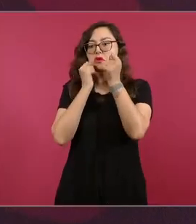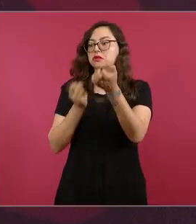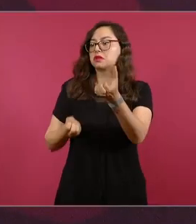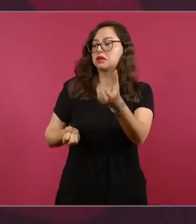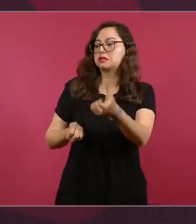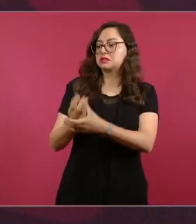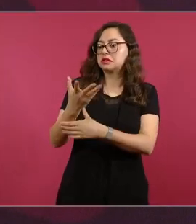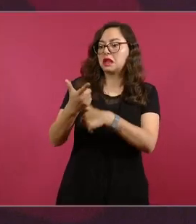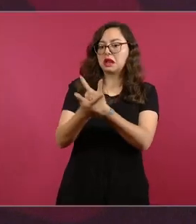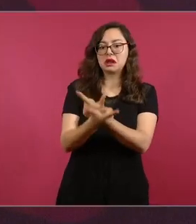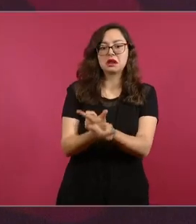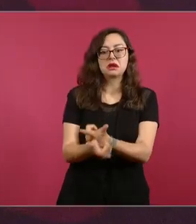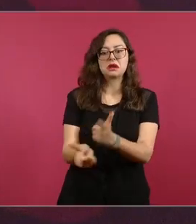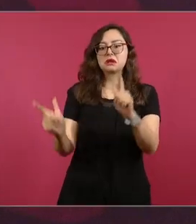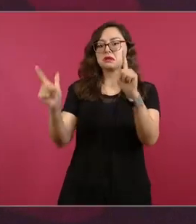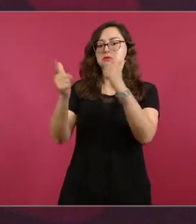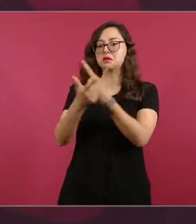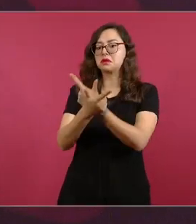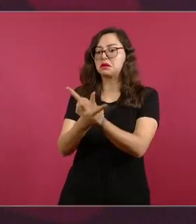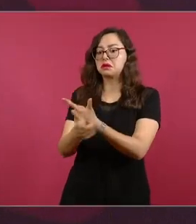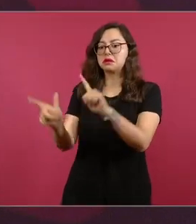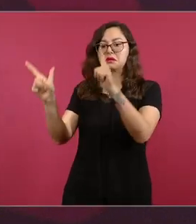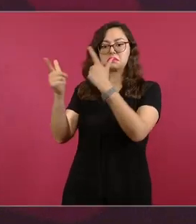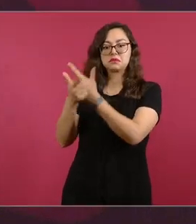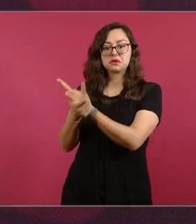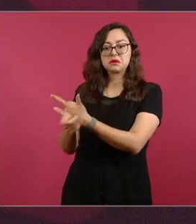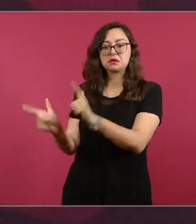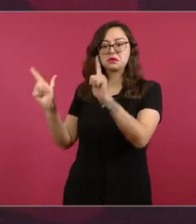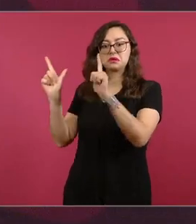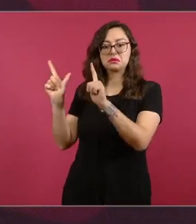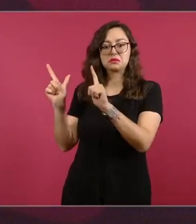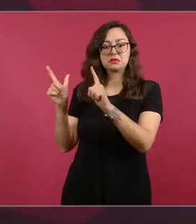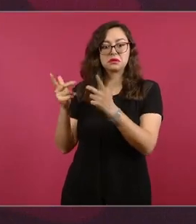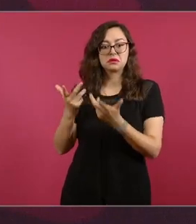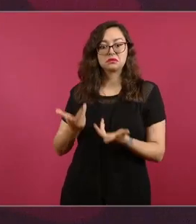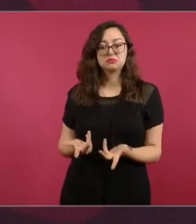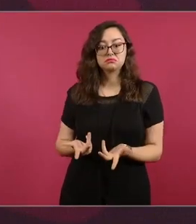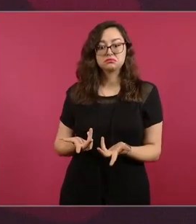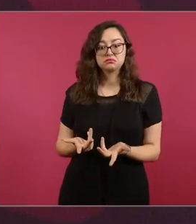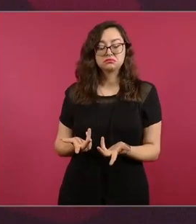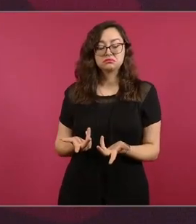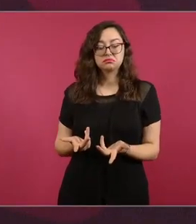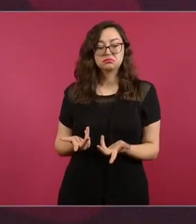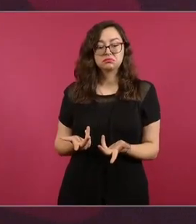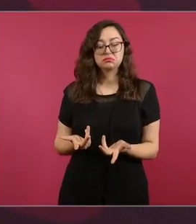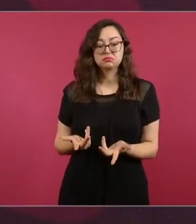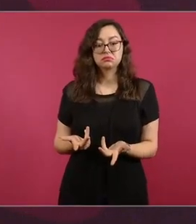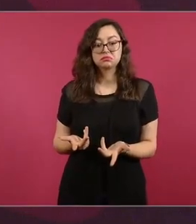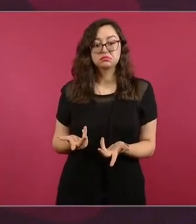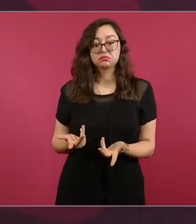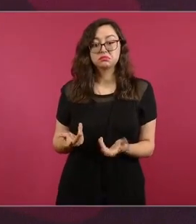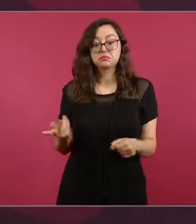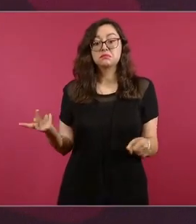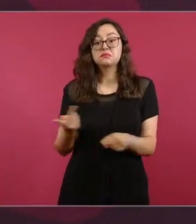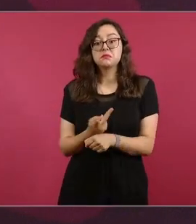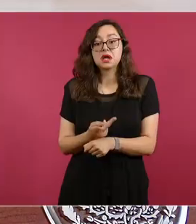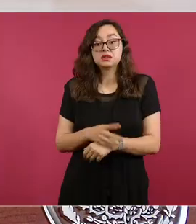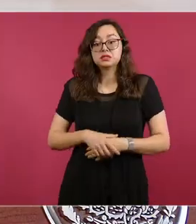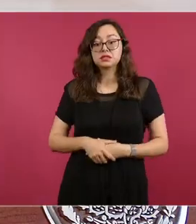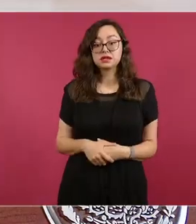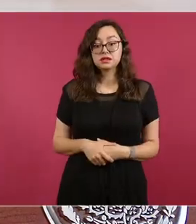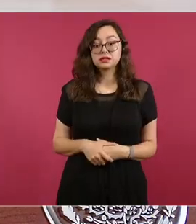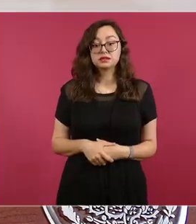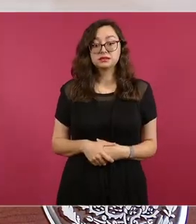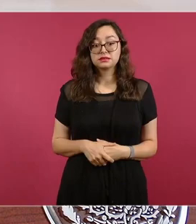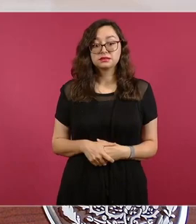presuntamente habían sido torturados, las organizaciones de